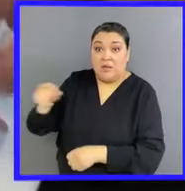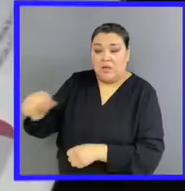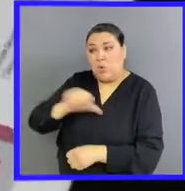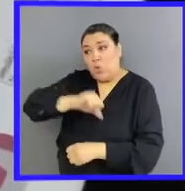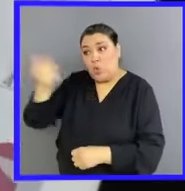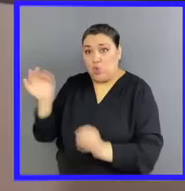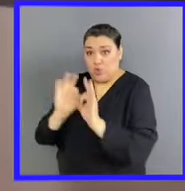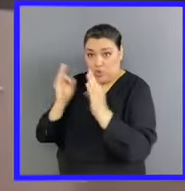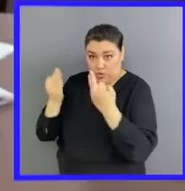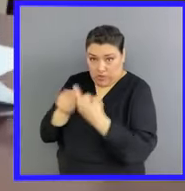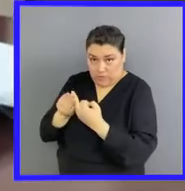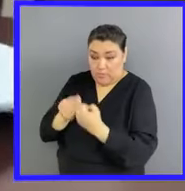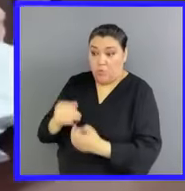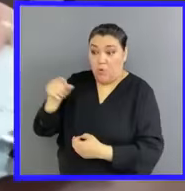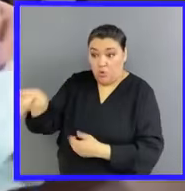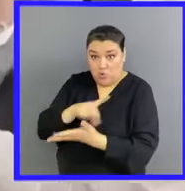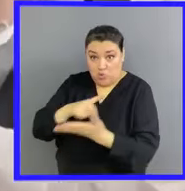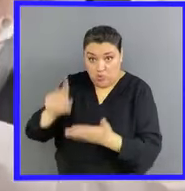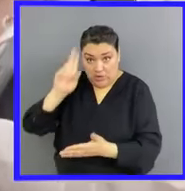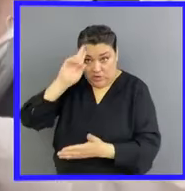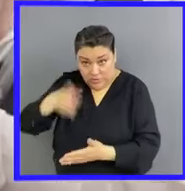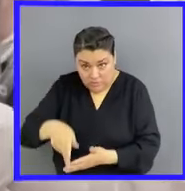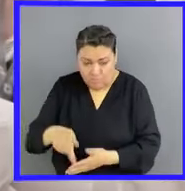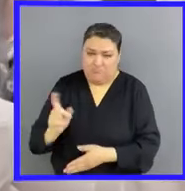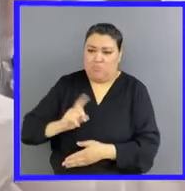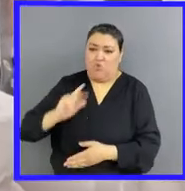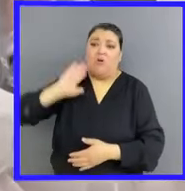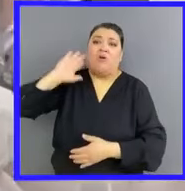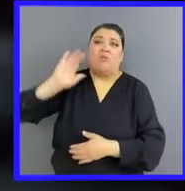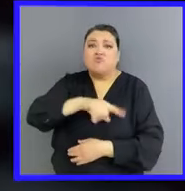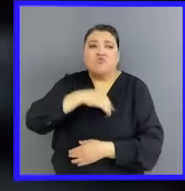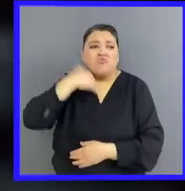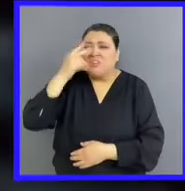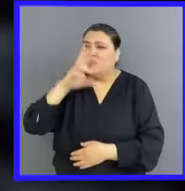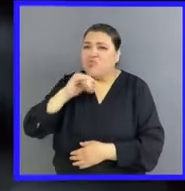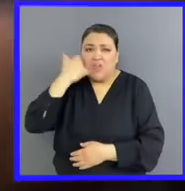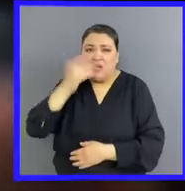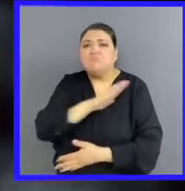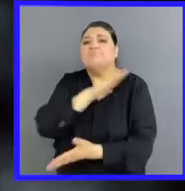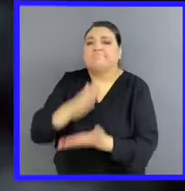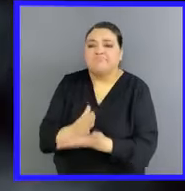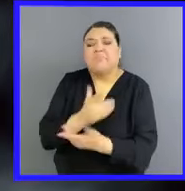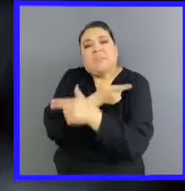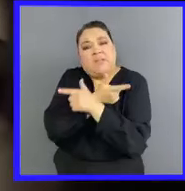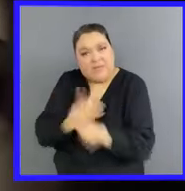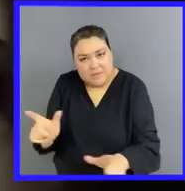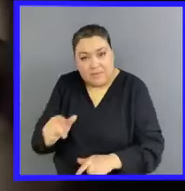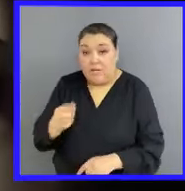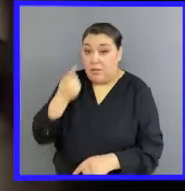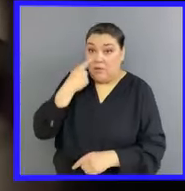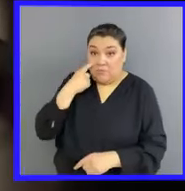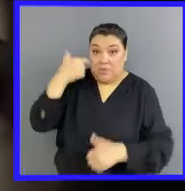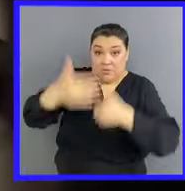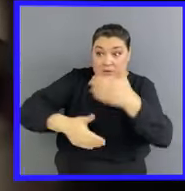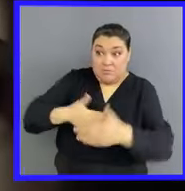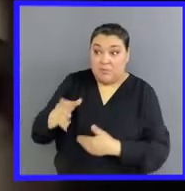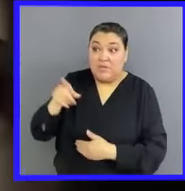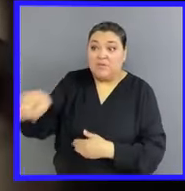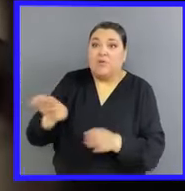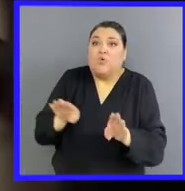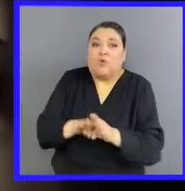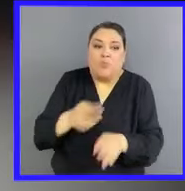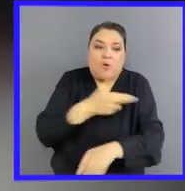restringe derechos y pueden decidir parar en cualquier momento. También destacaron la importancia de facilitar las vías para que las